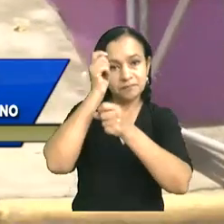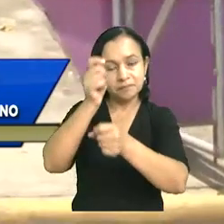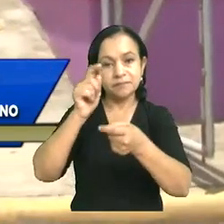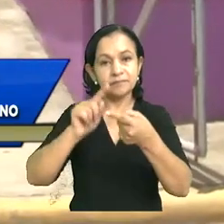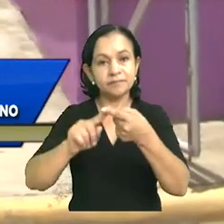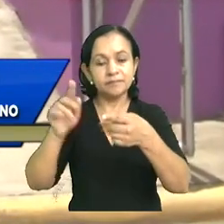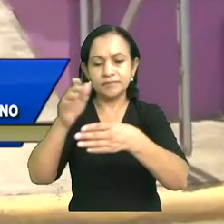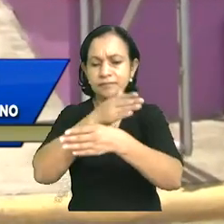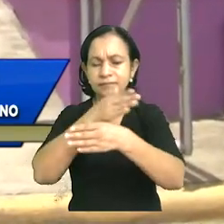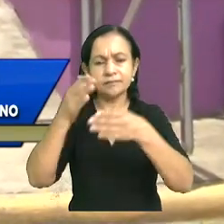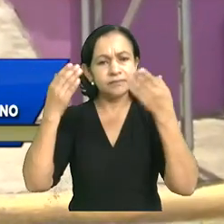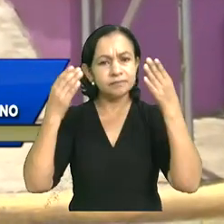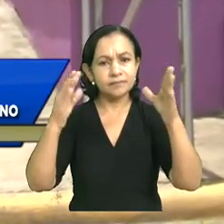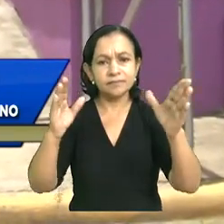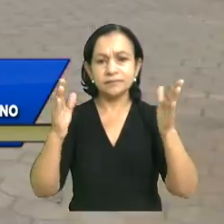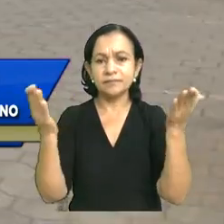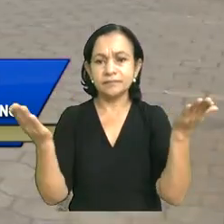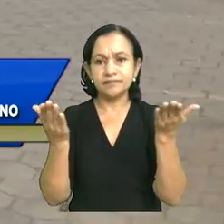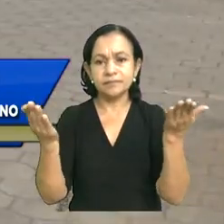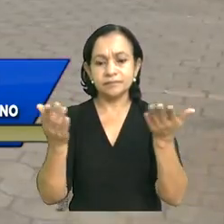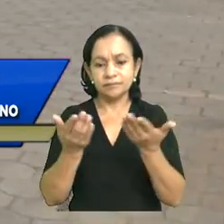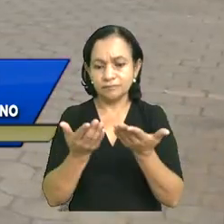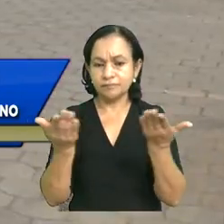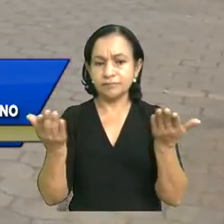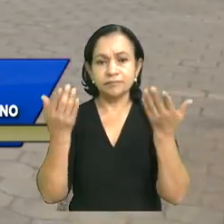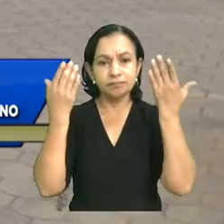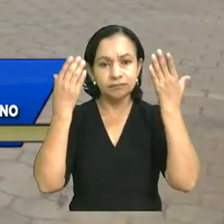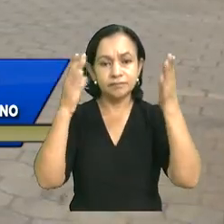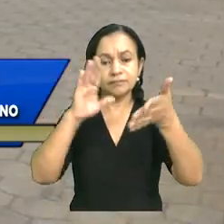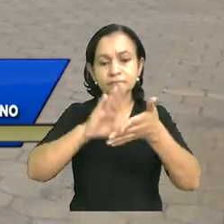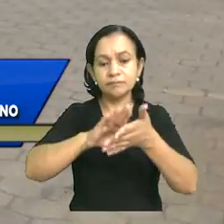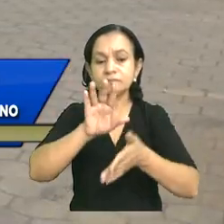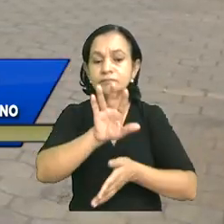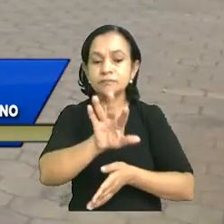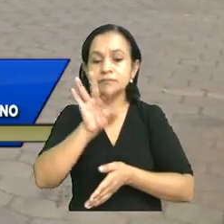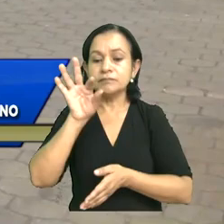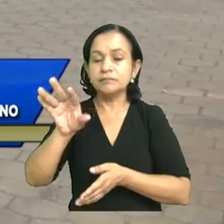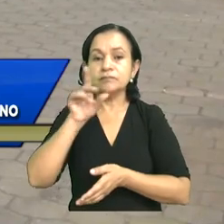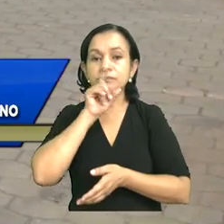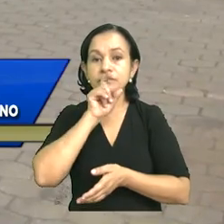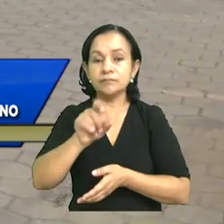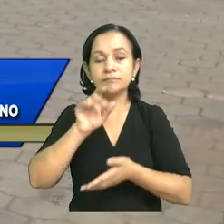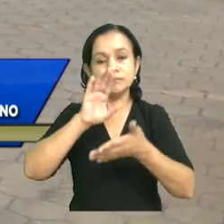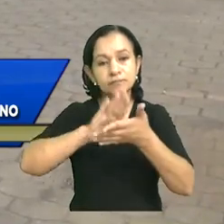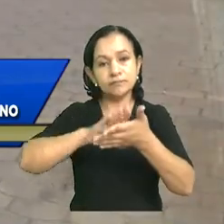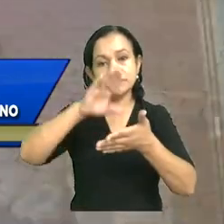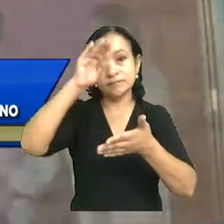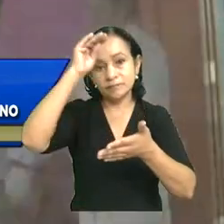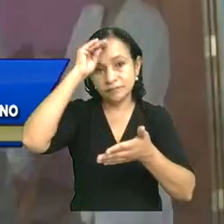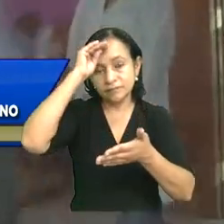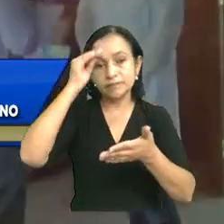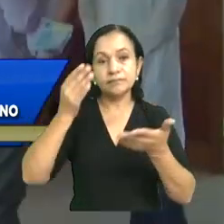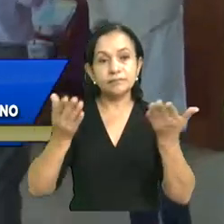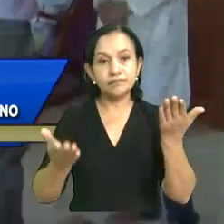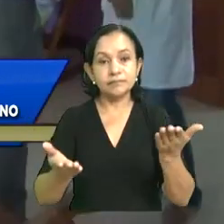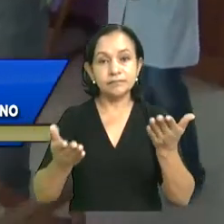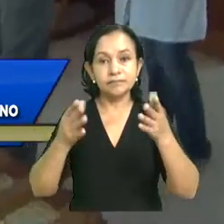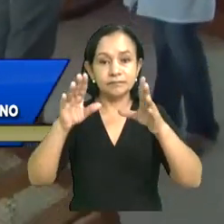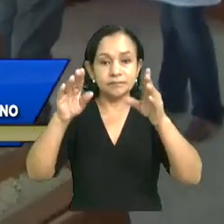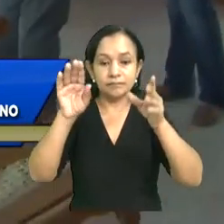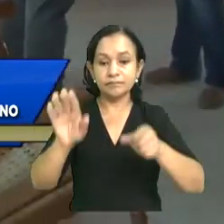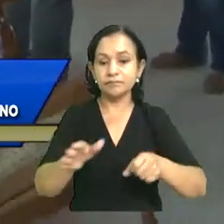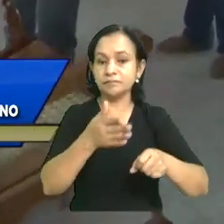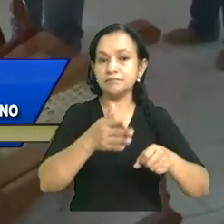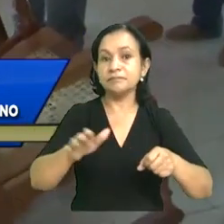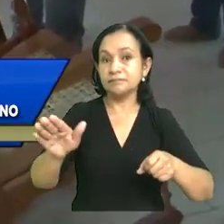y de distintos, una oferta bastante grande donde ellas escogen que quisieran aprender, inclusive cursos de